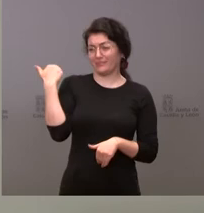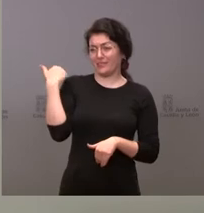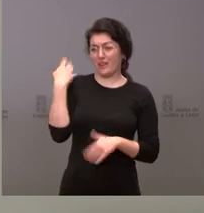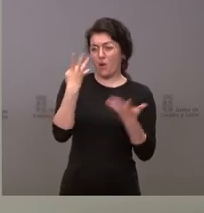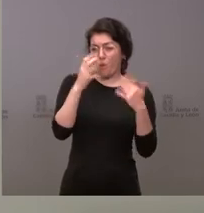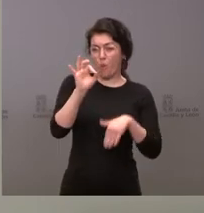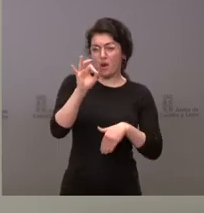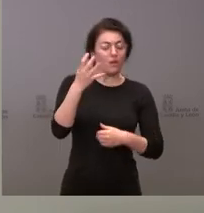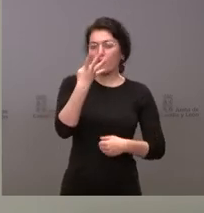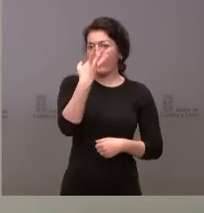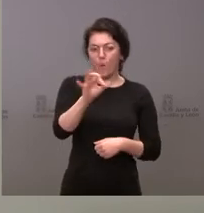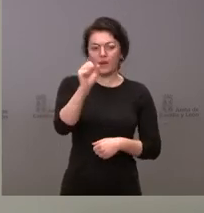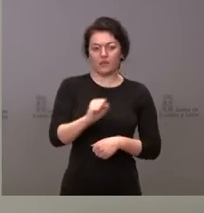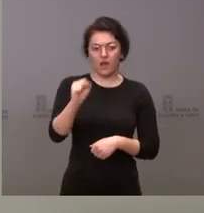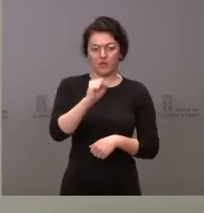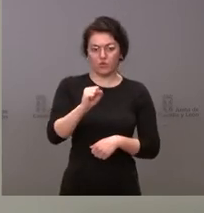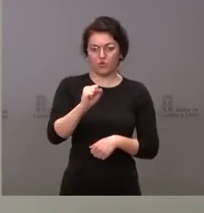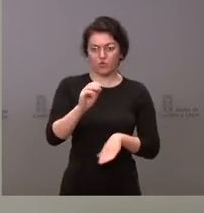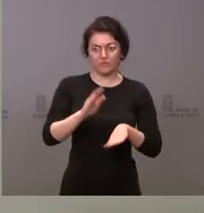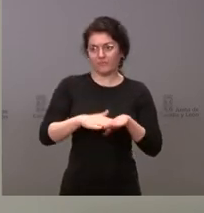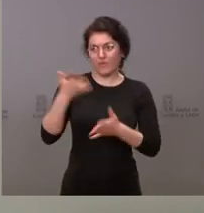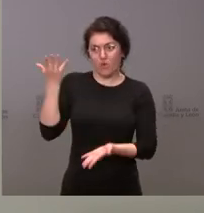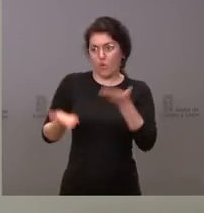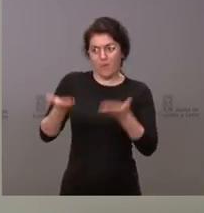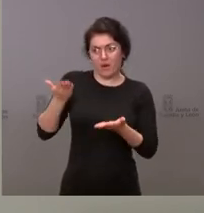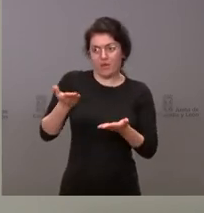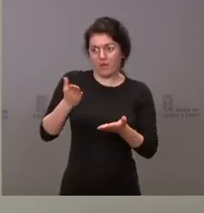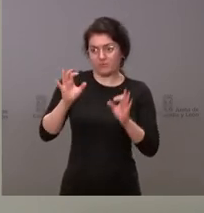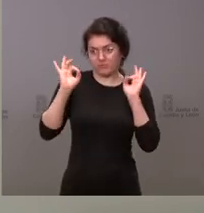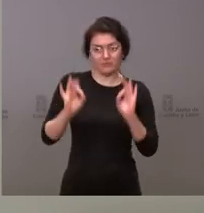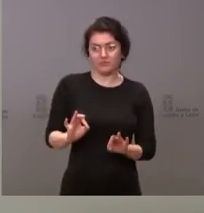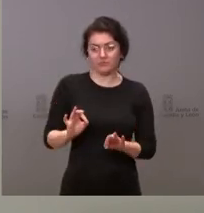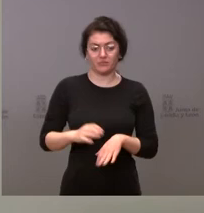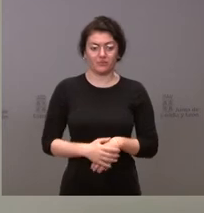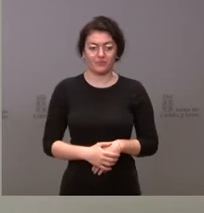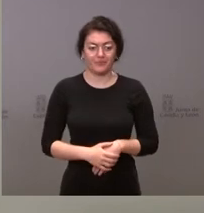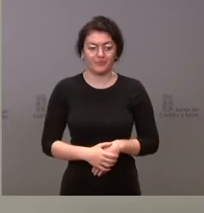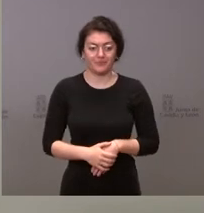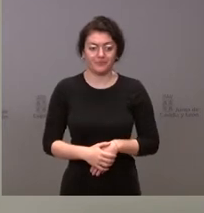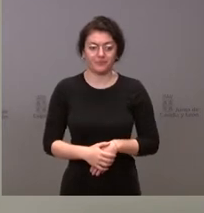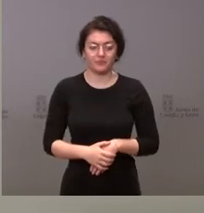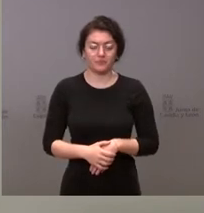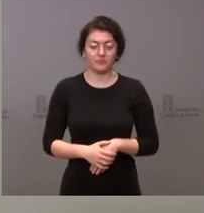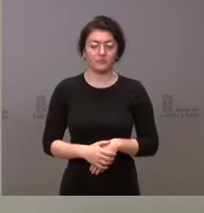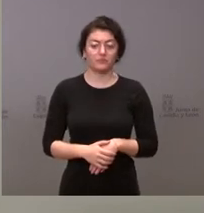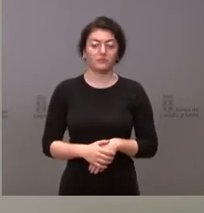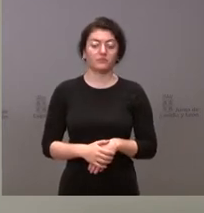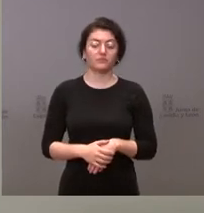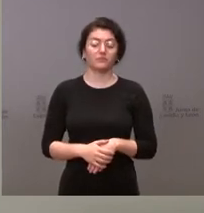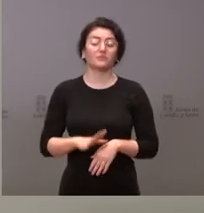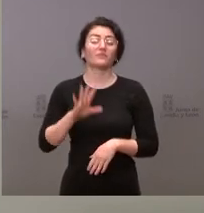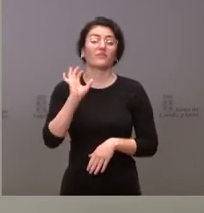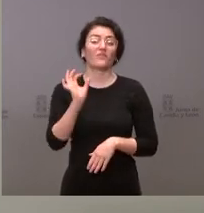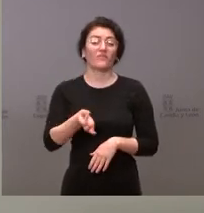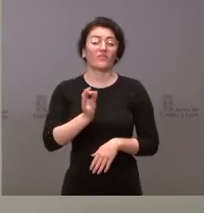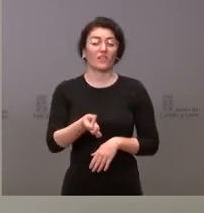40 años para encontrar un dato tan malo como el que atravesamos en este en este momento y luego es verdad que yo creo que la